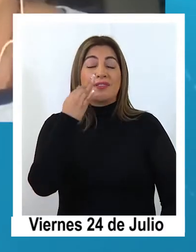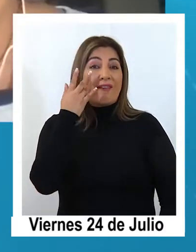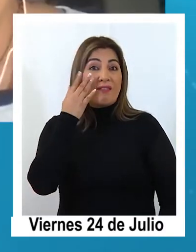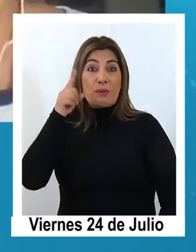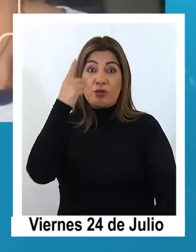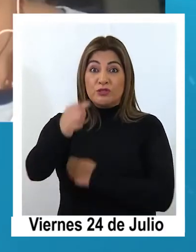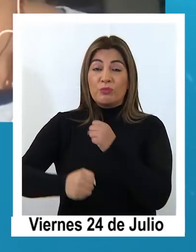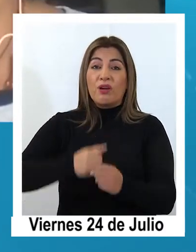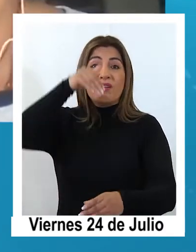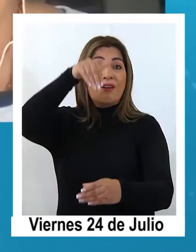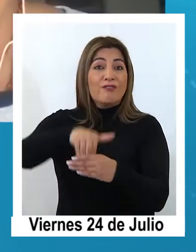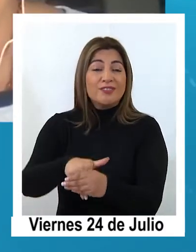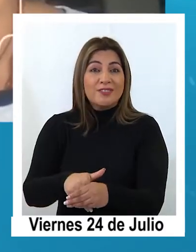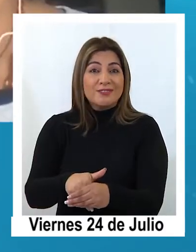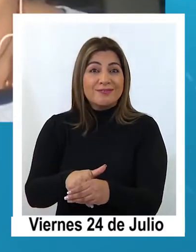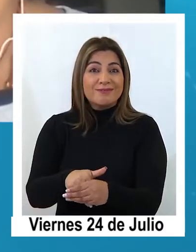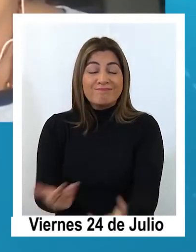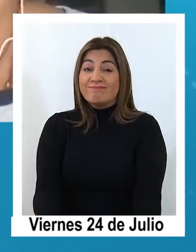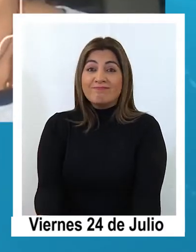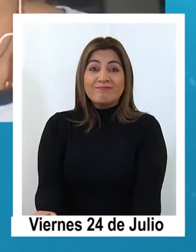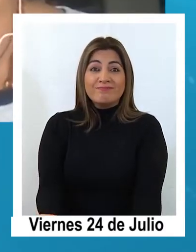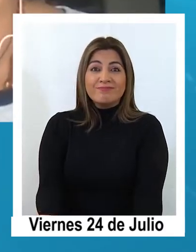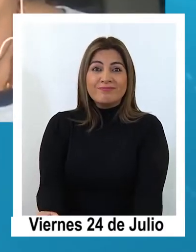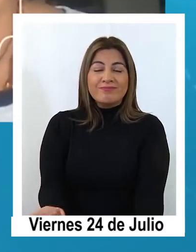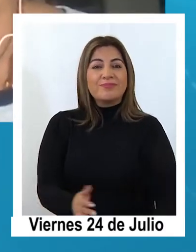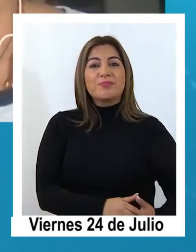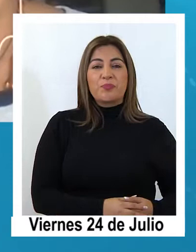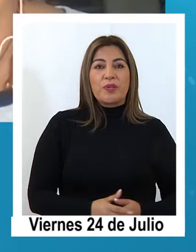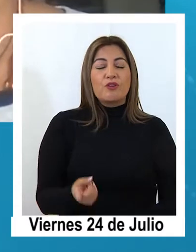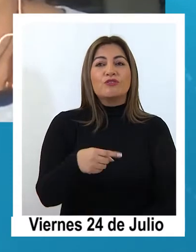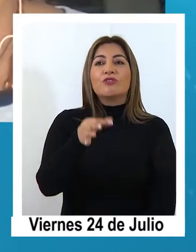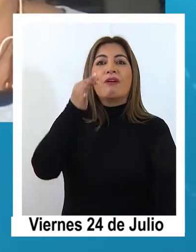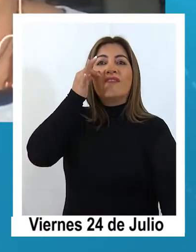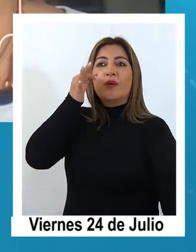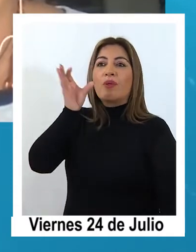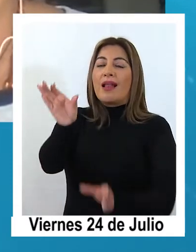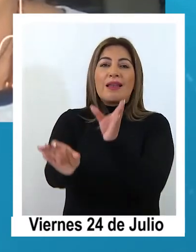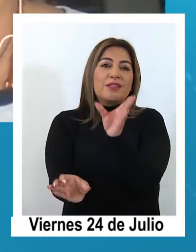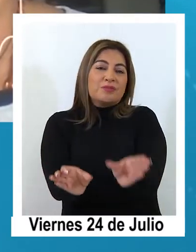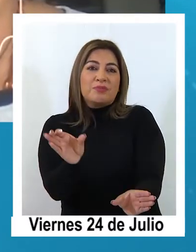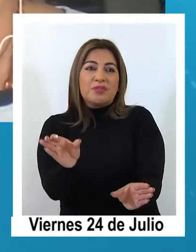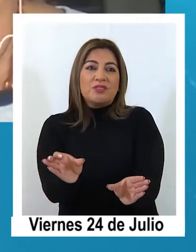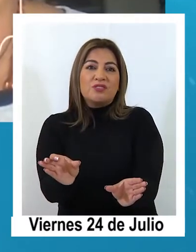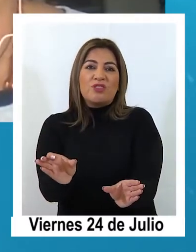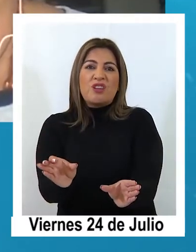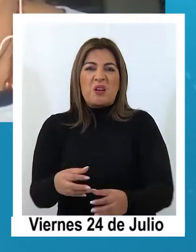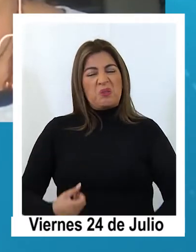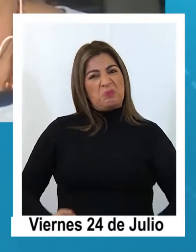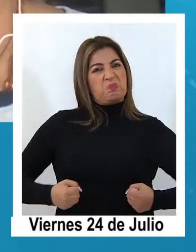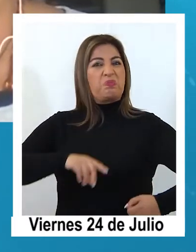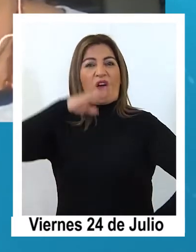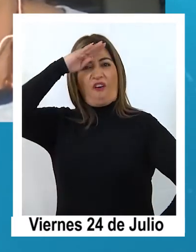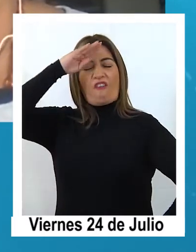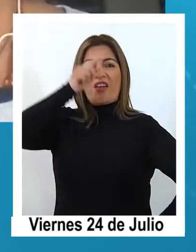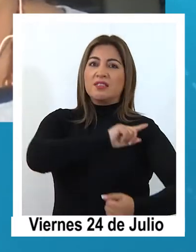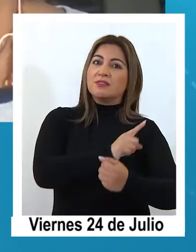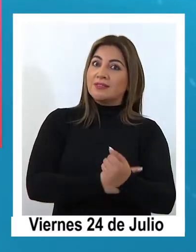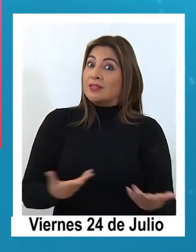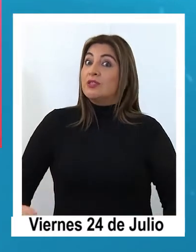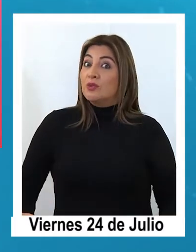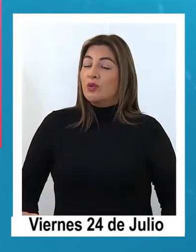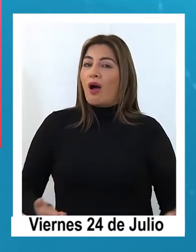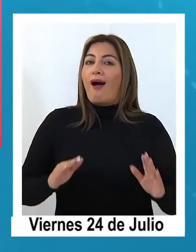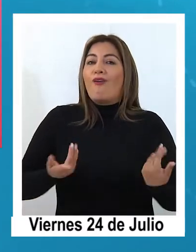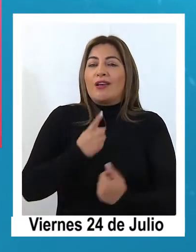abril del próximo año, ¿cierto? Y como hemos visto a la gente, entre comillas, empoderada, va a ser